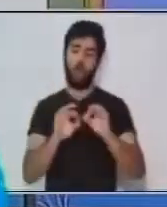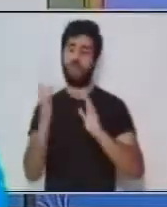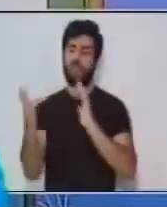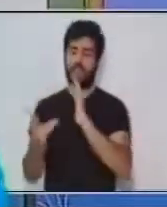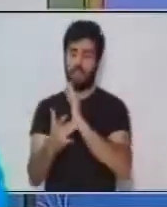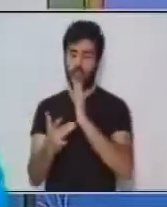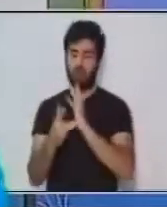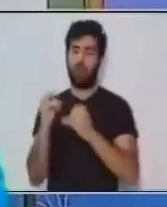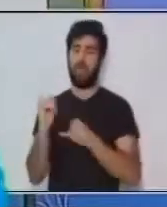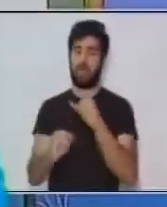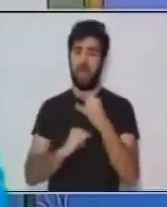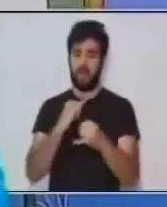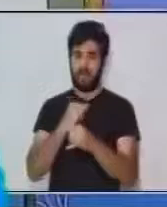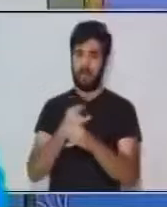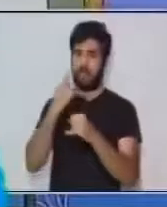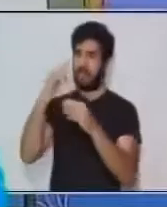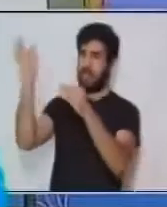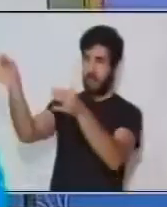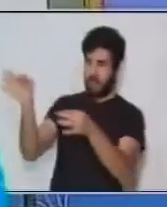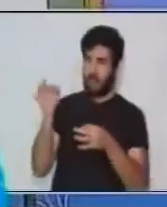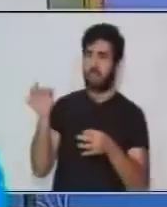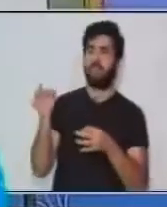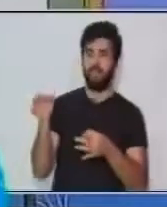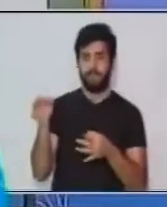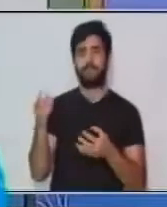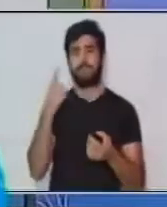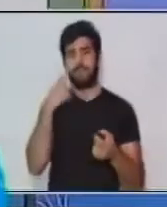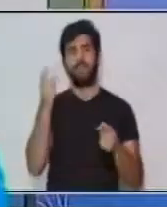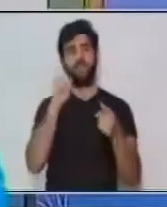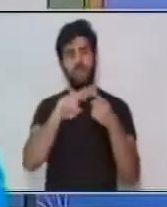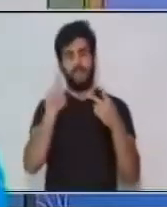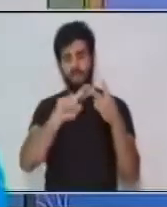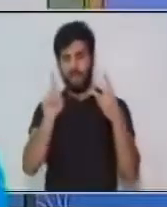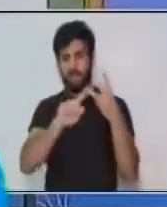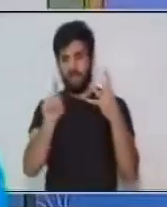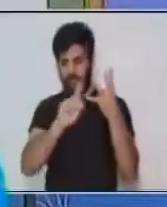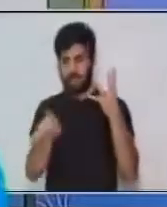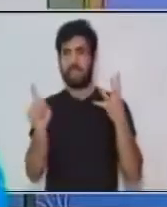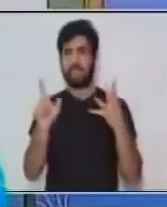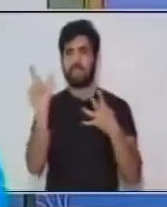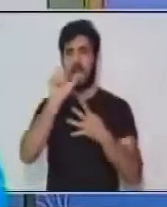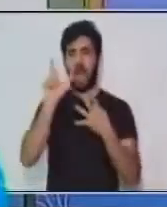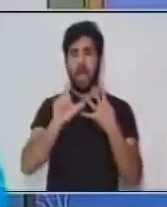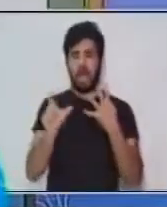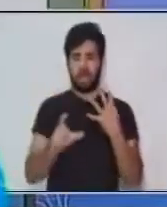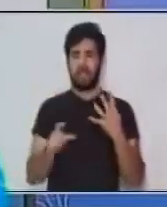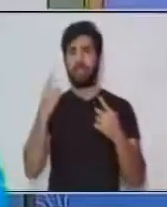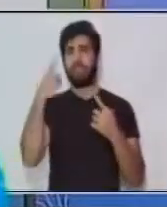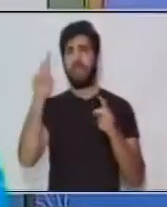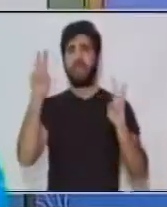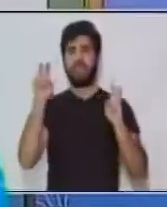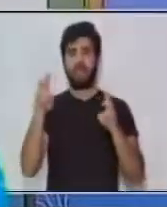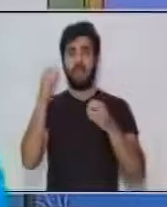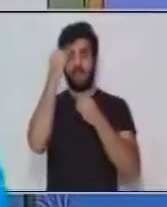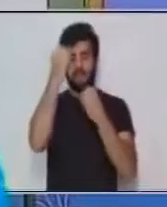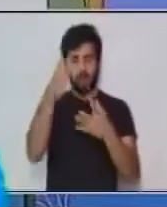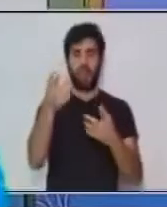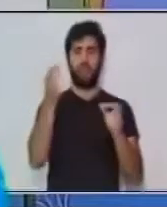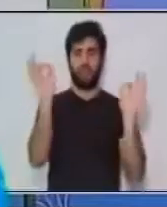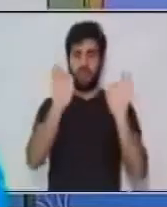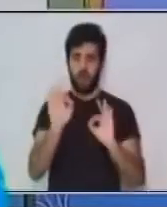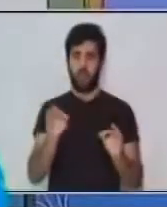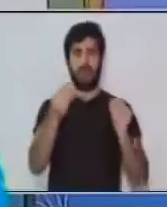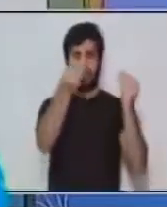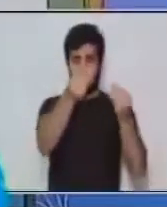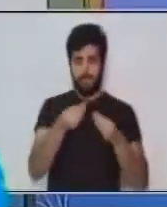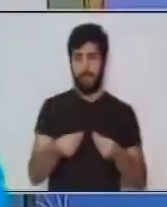tecnológicos. Por lo mismo, vamos a identificar las diferentes características y los diferentes tipos de fuentes de información. Sobre todo para